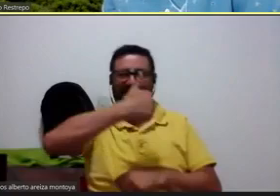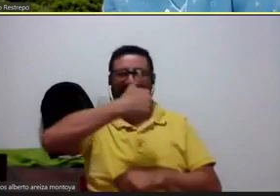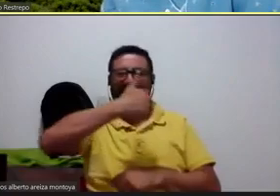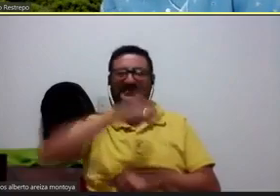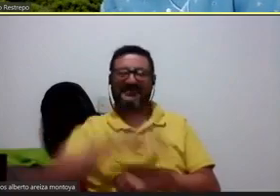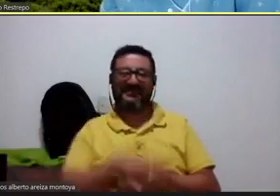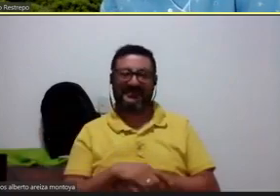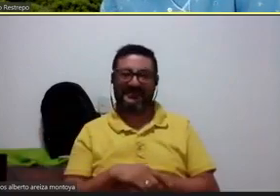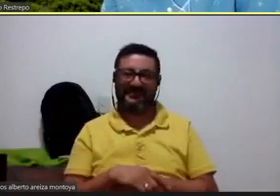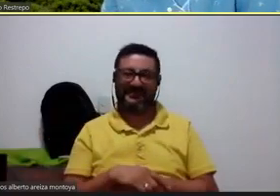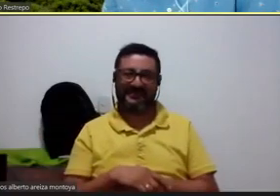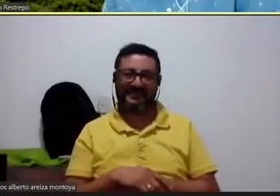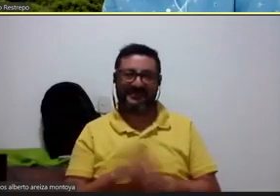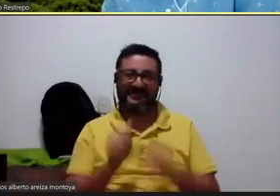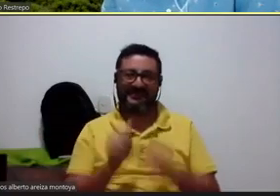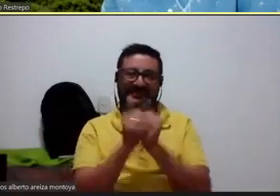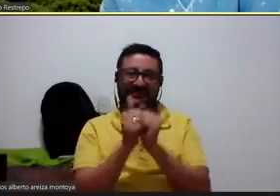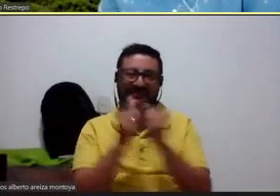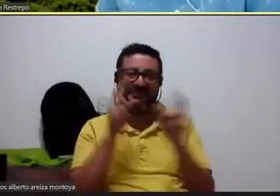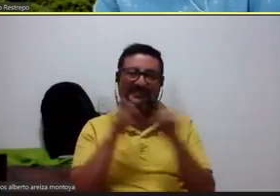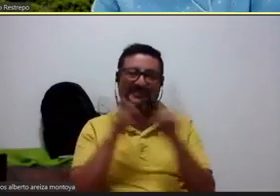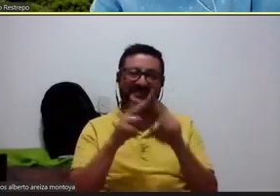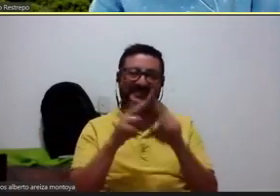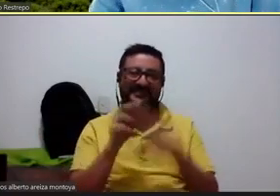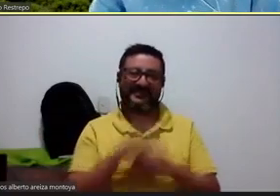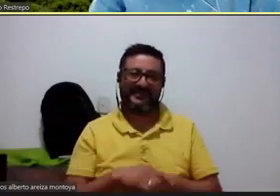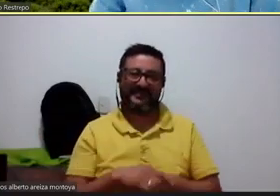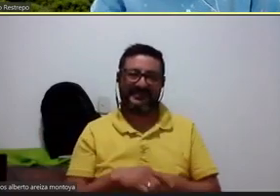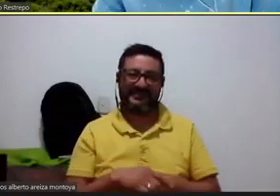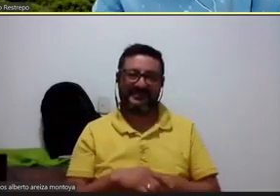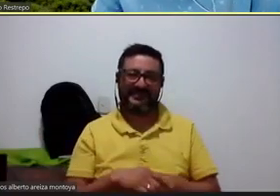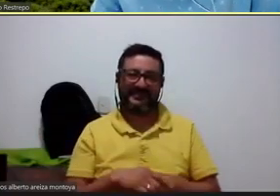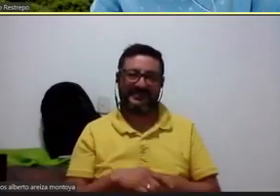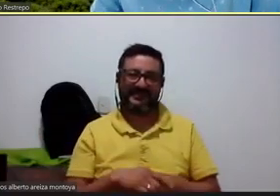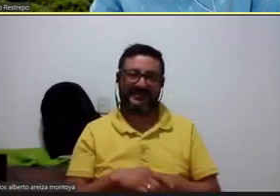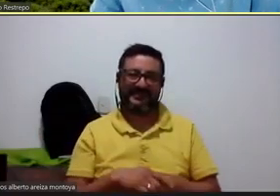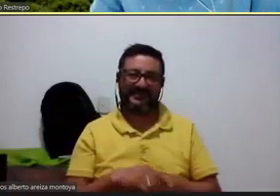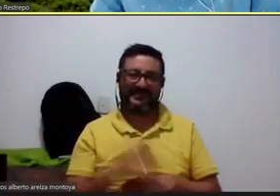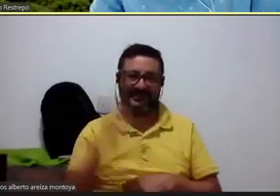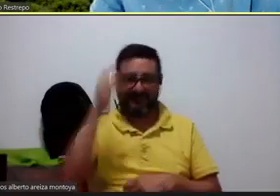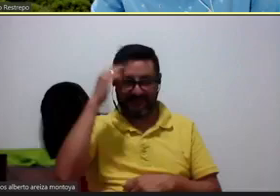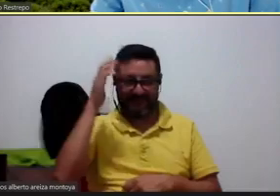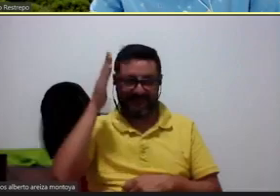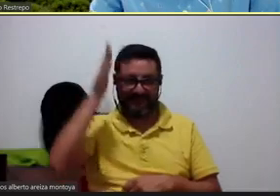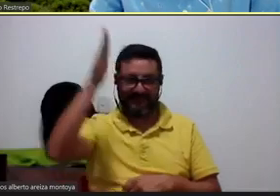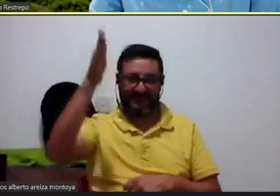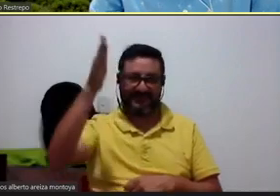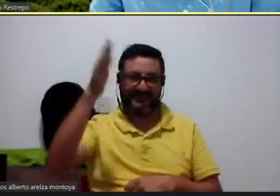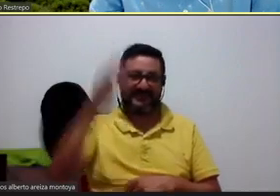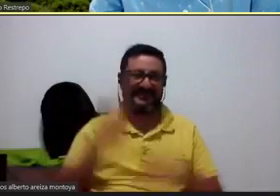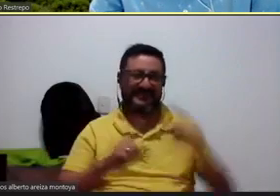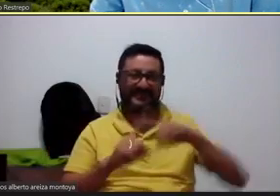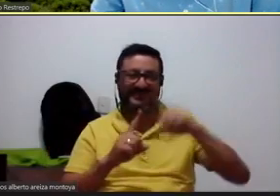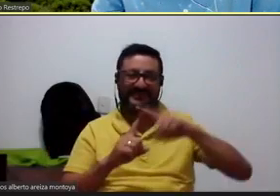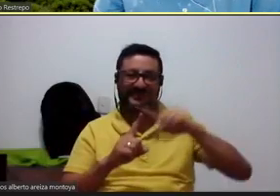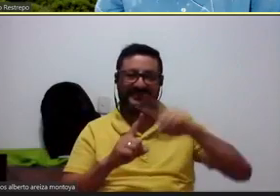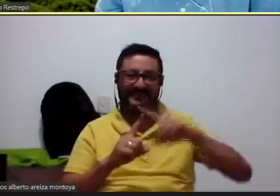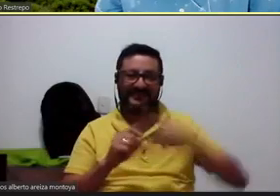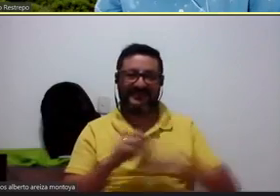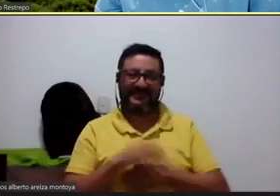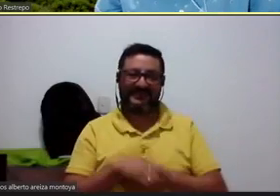el deporte, si a usted le gustan las causas a largo plazo, le voy a poner una tarea aquí ya. Y es